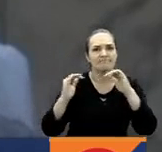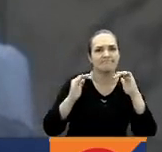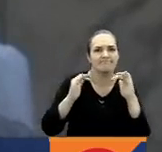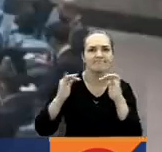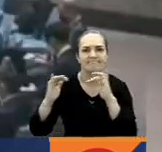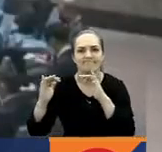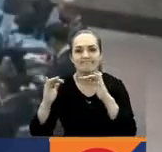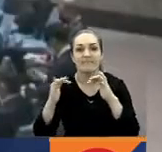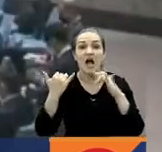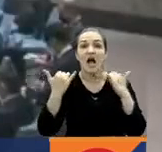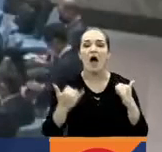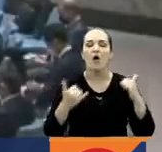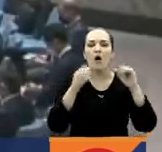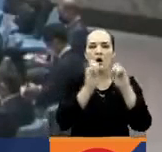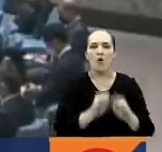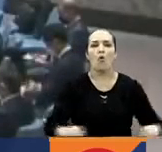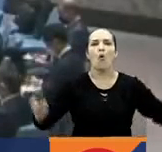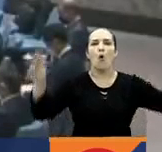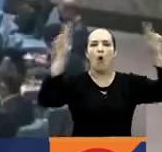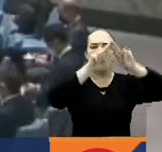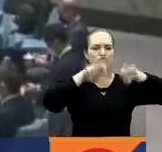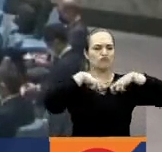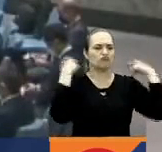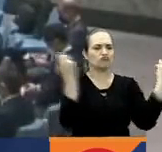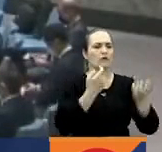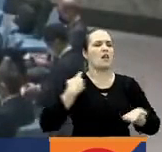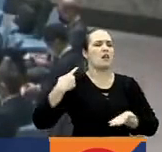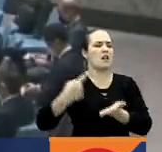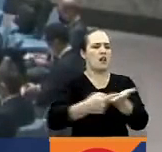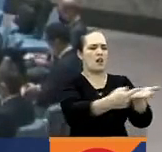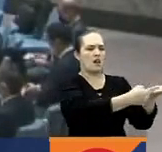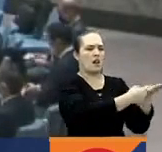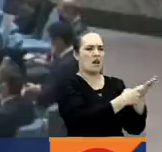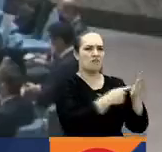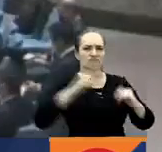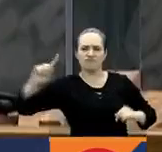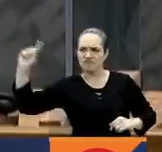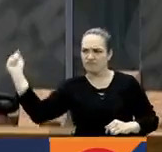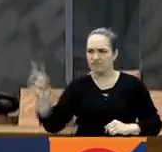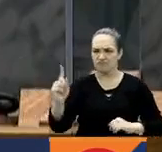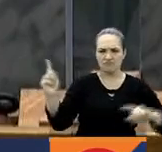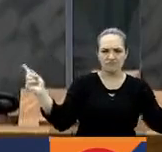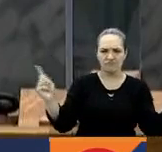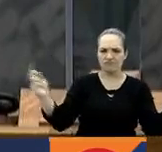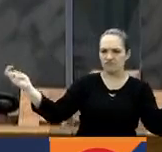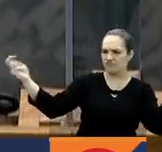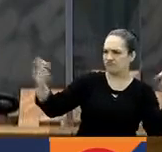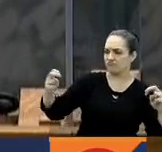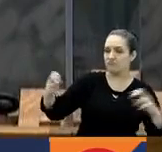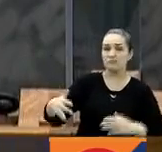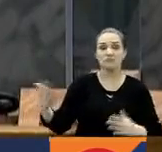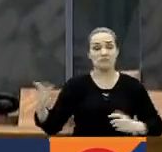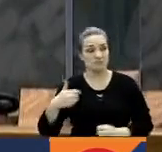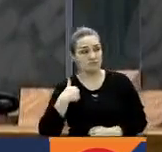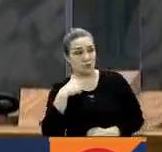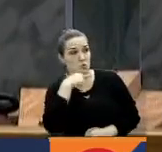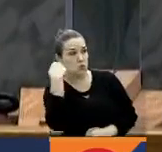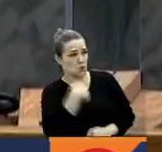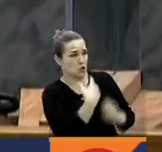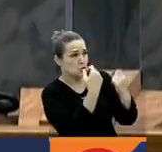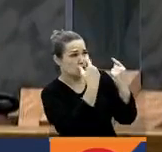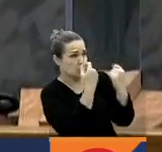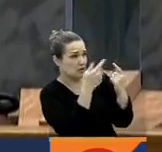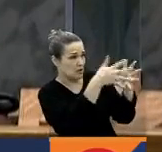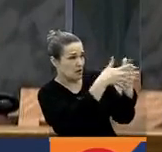miles de kilómetros al recinto de naciones unidas donde las partes se vieron cara a cara entendemos perfectamente el deseo de